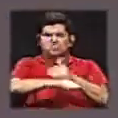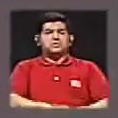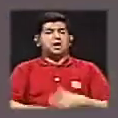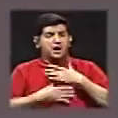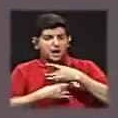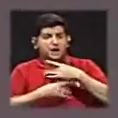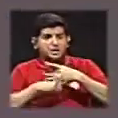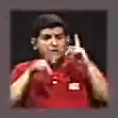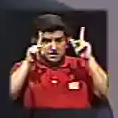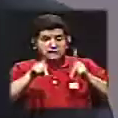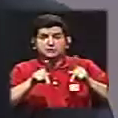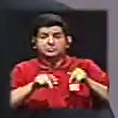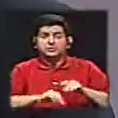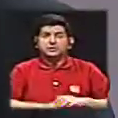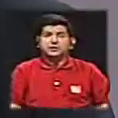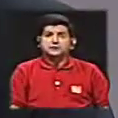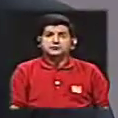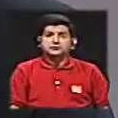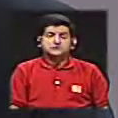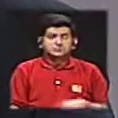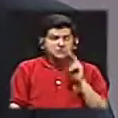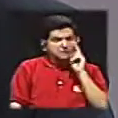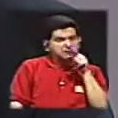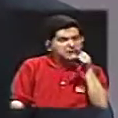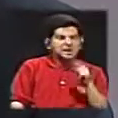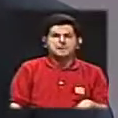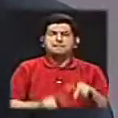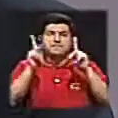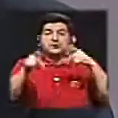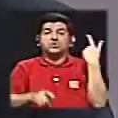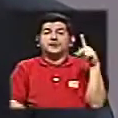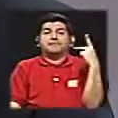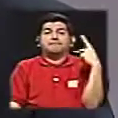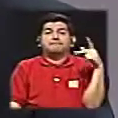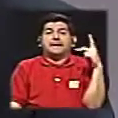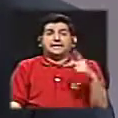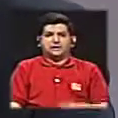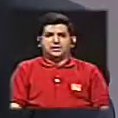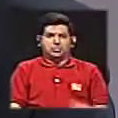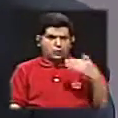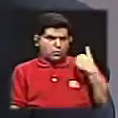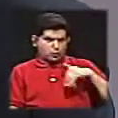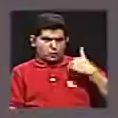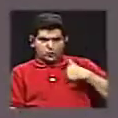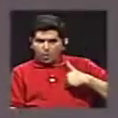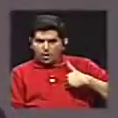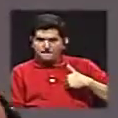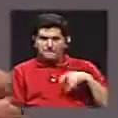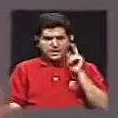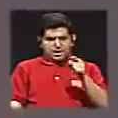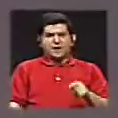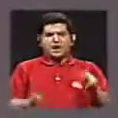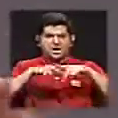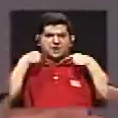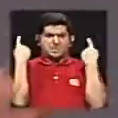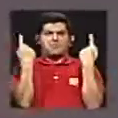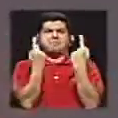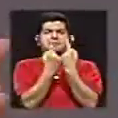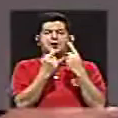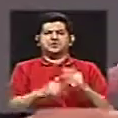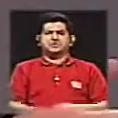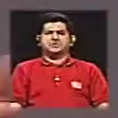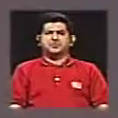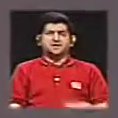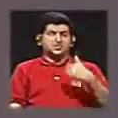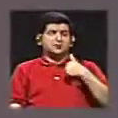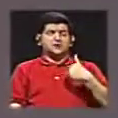simpatías entre el electorado, veían en él más bien una amenaza, porque un hombre que llegó a un partido